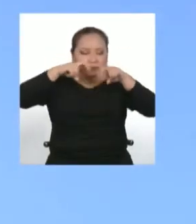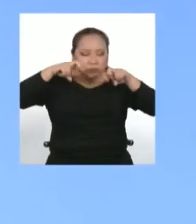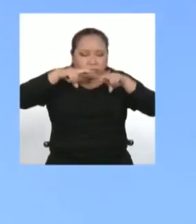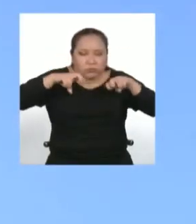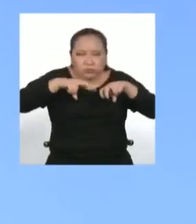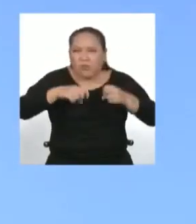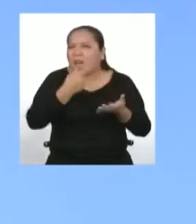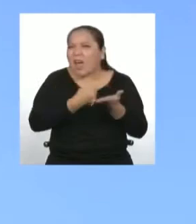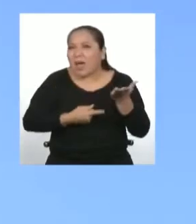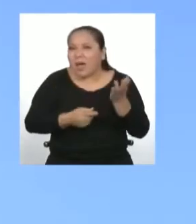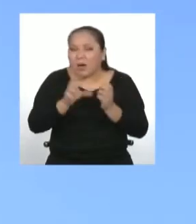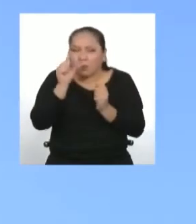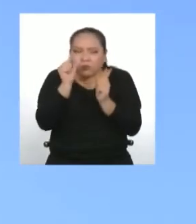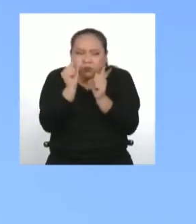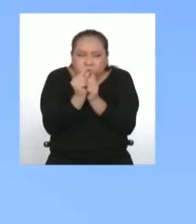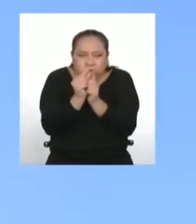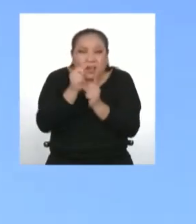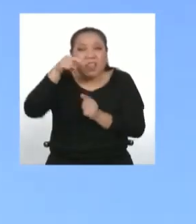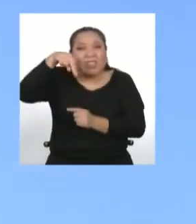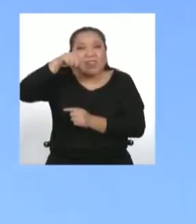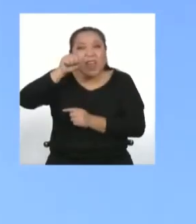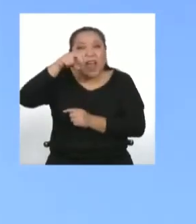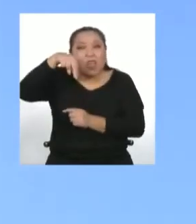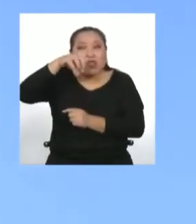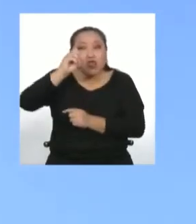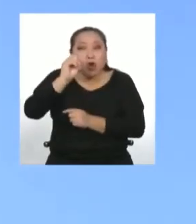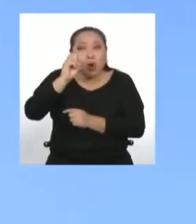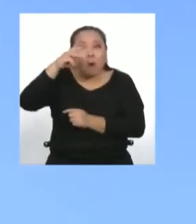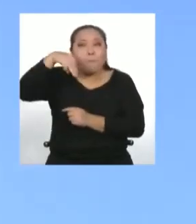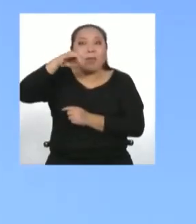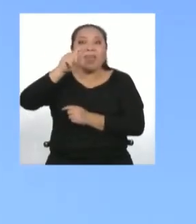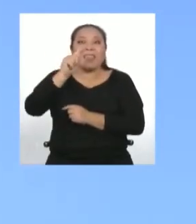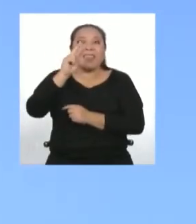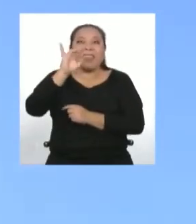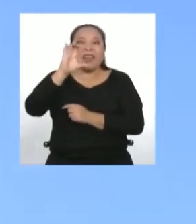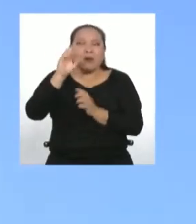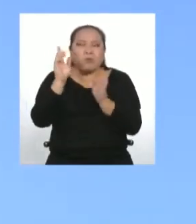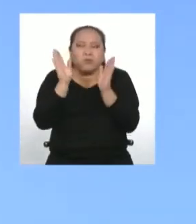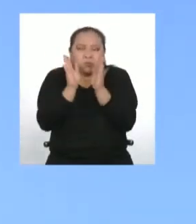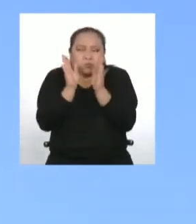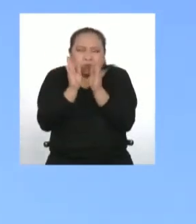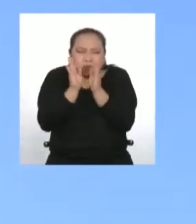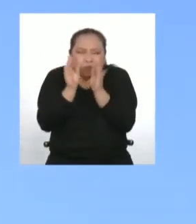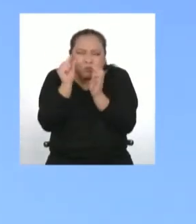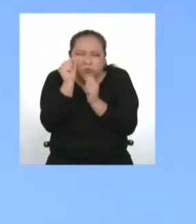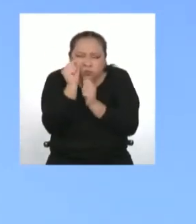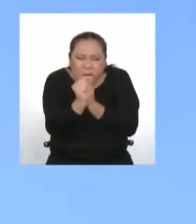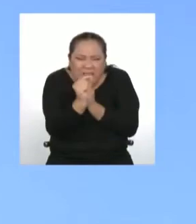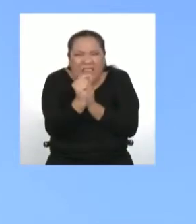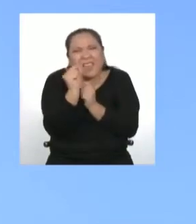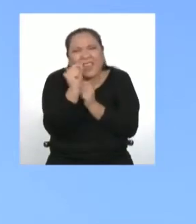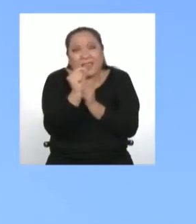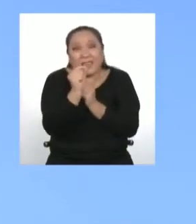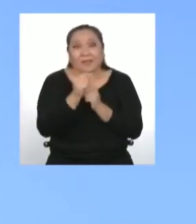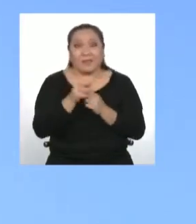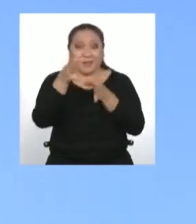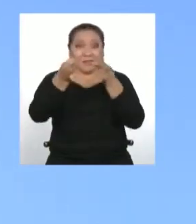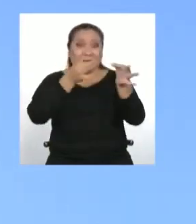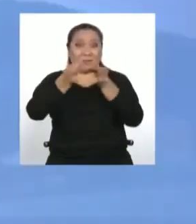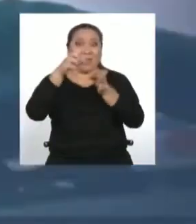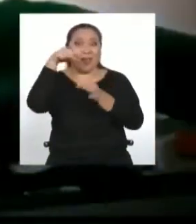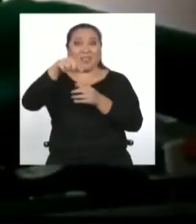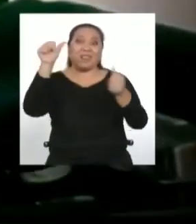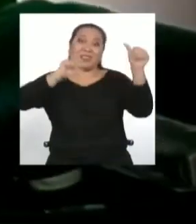escala nanométrica, es decir, muy pequeña escala. Veamos un video explicativo sobre esta rama del